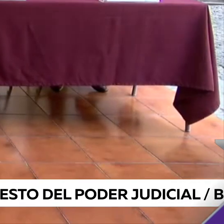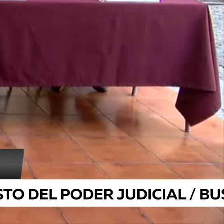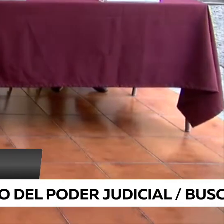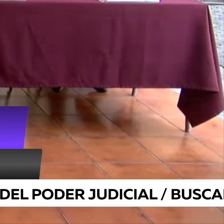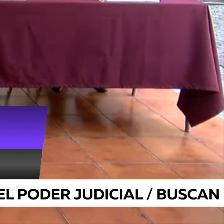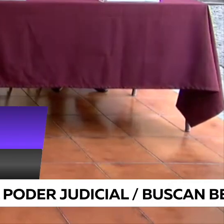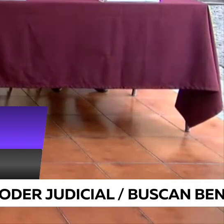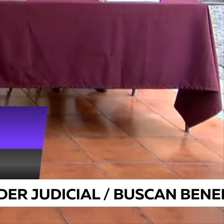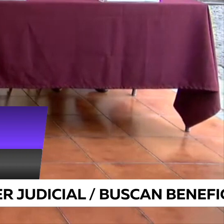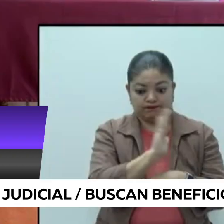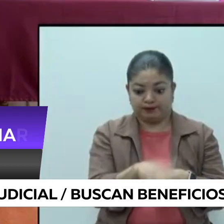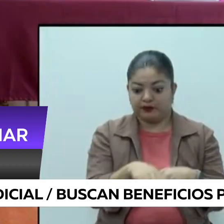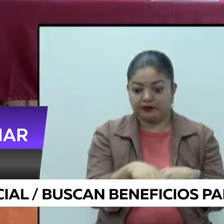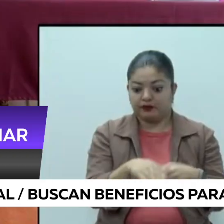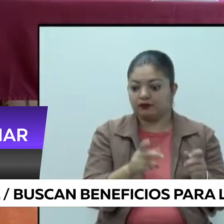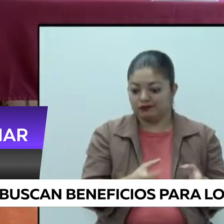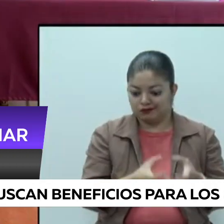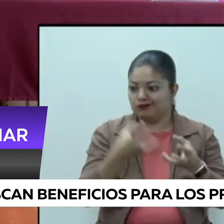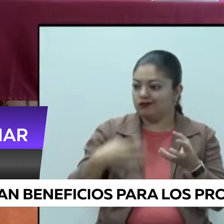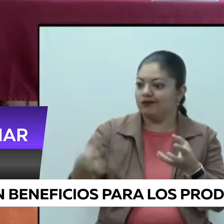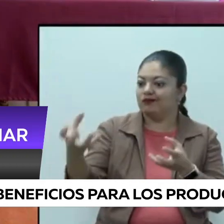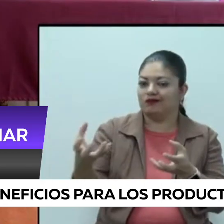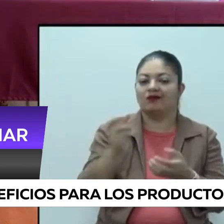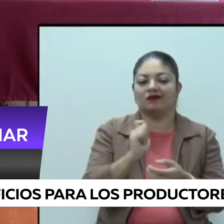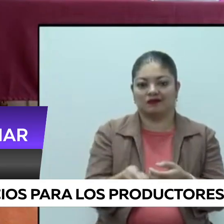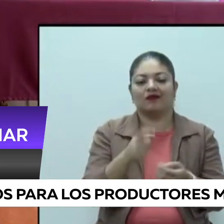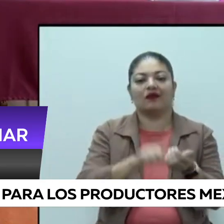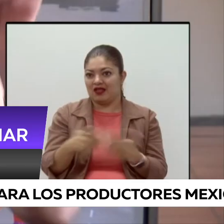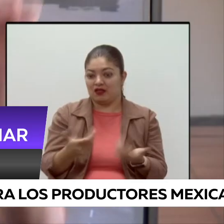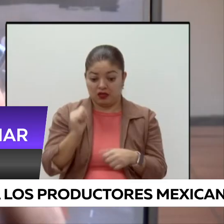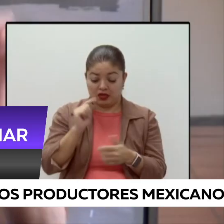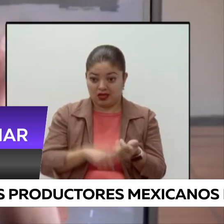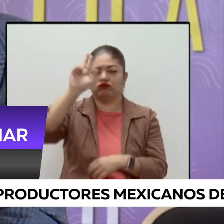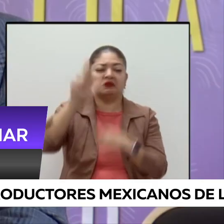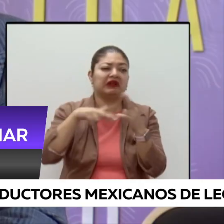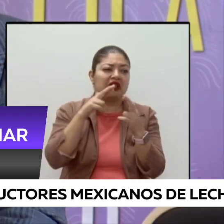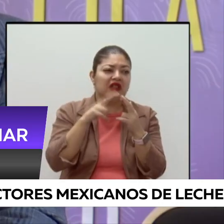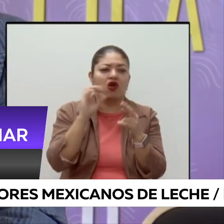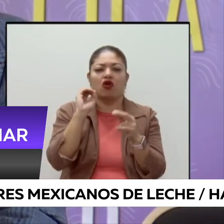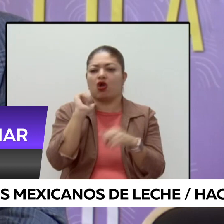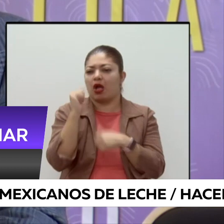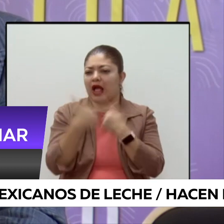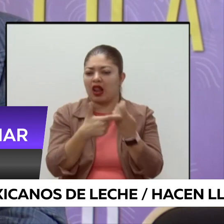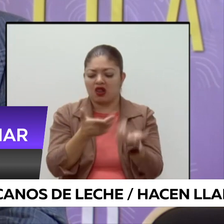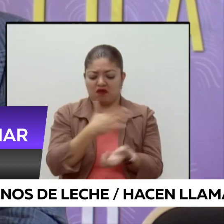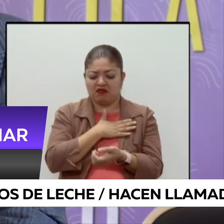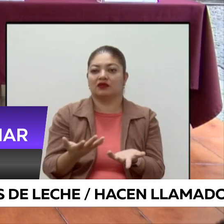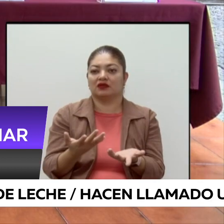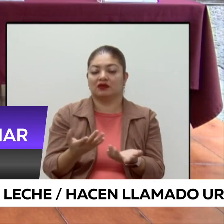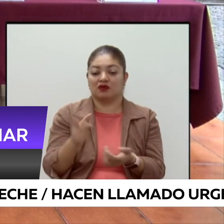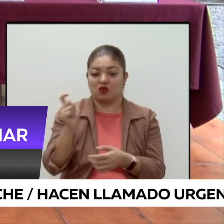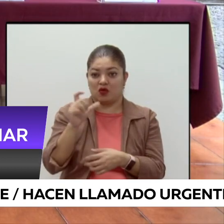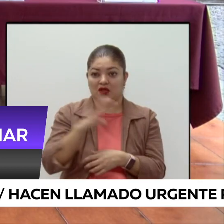Esta mañana en el Congreso del Estado se realizó una rueda de prensa por parte de los diputados Mara Robles y Enrique Velázquez del Grupo Parlamentario